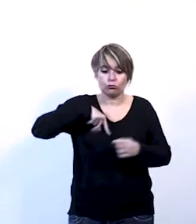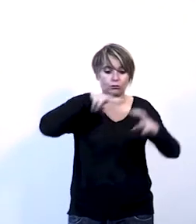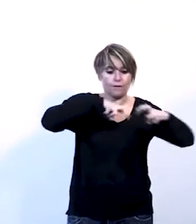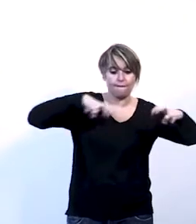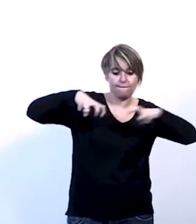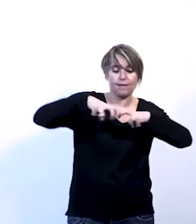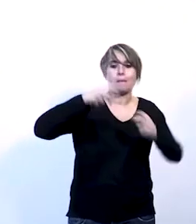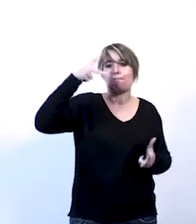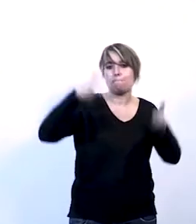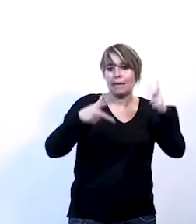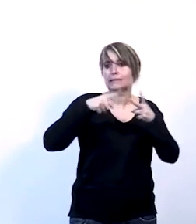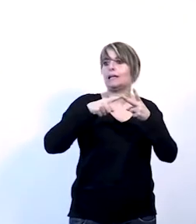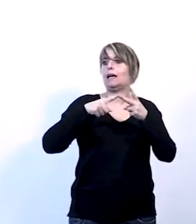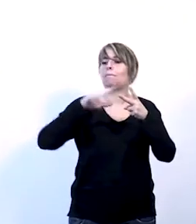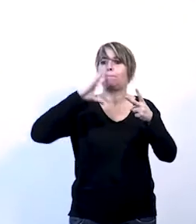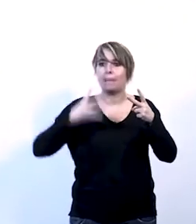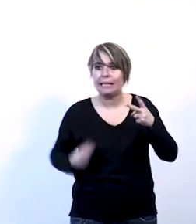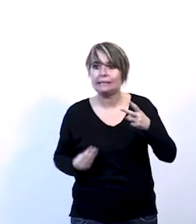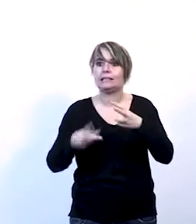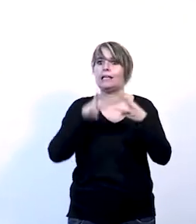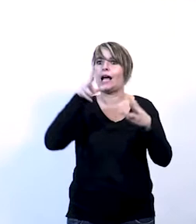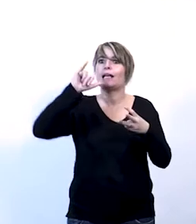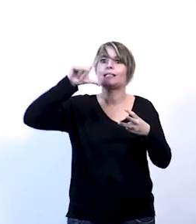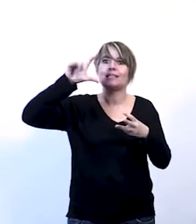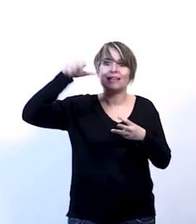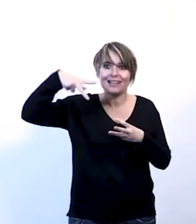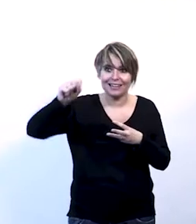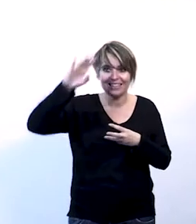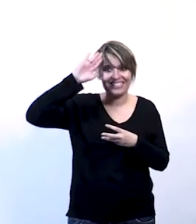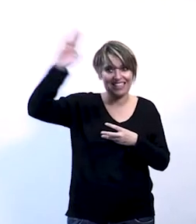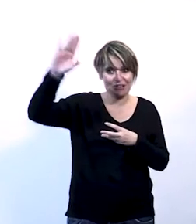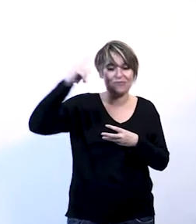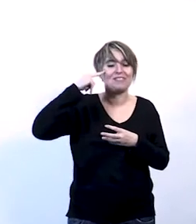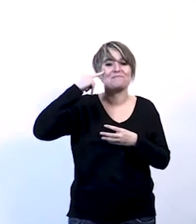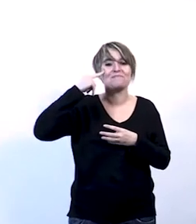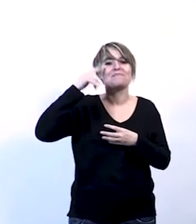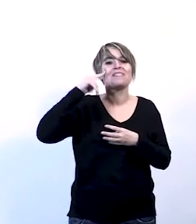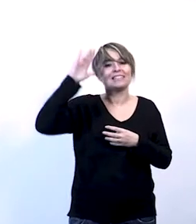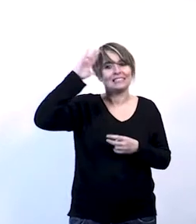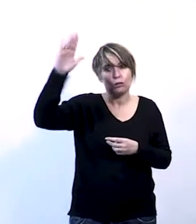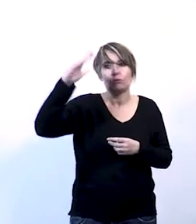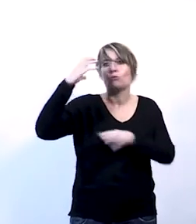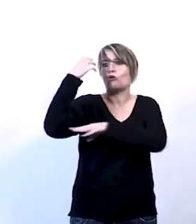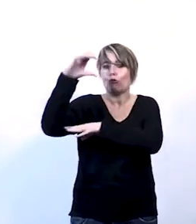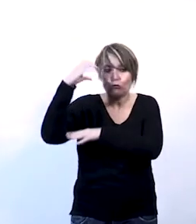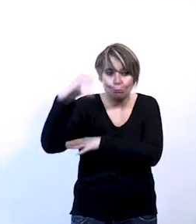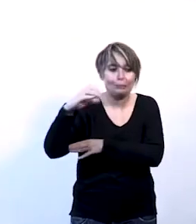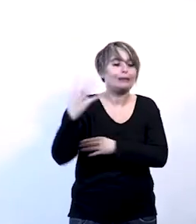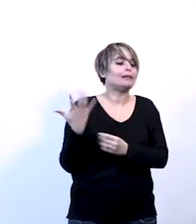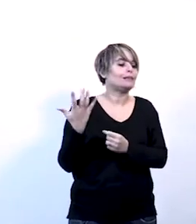una palestina, una chilena, voy a mencionar ahora, y mandamos un saludo a Chile también, una colombiana, cómo